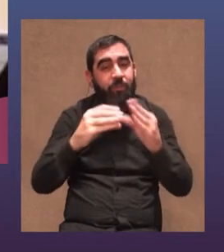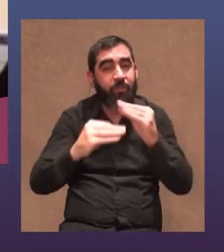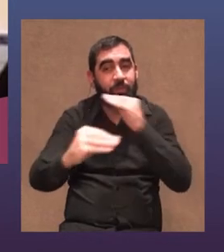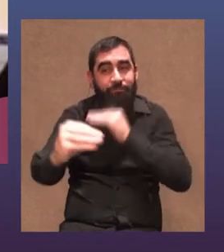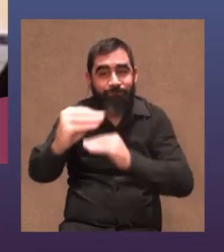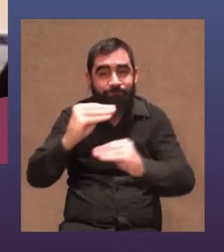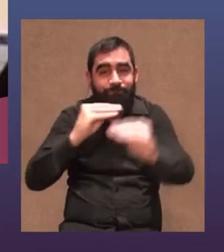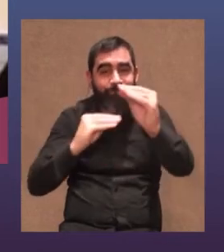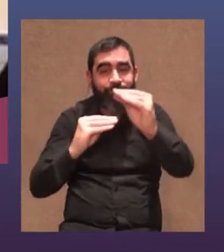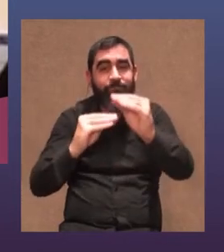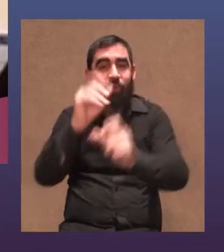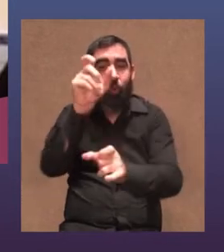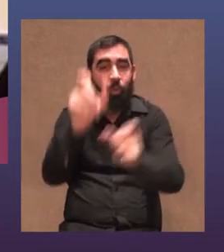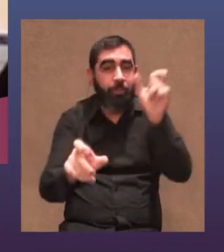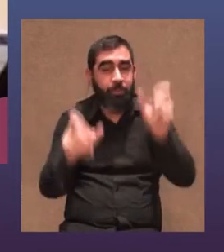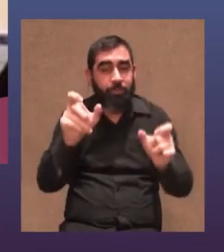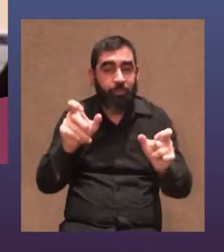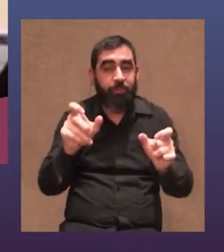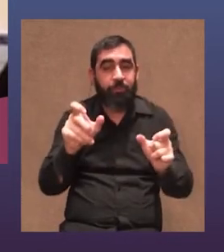verbales, tanto